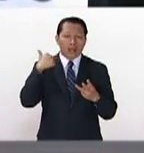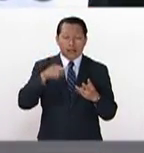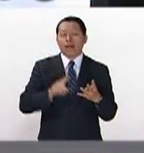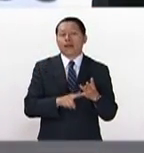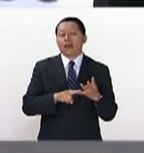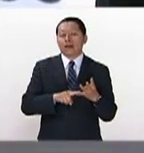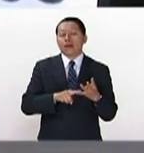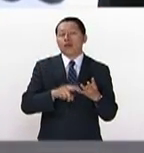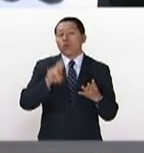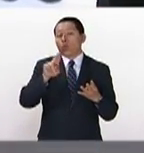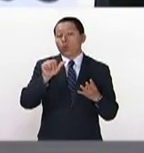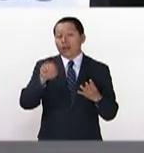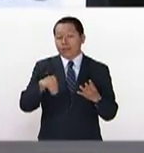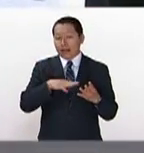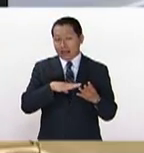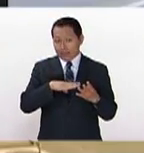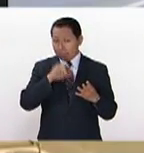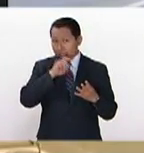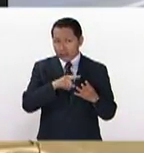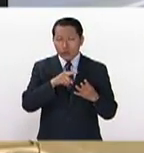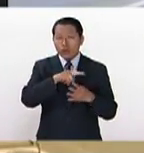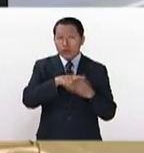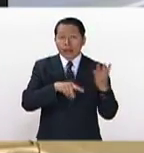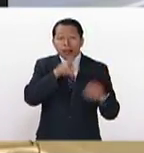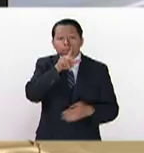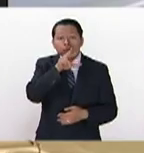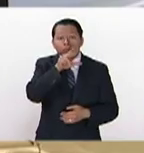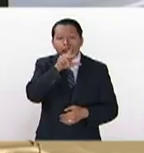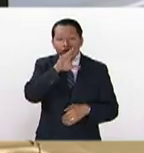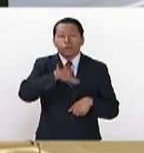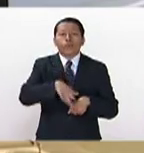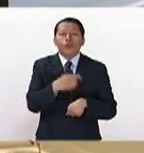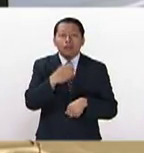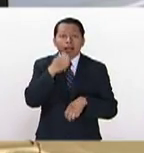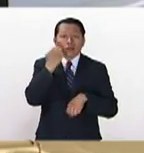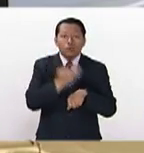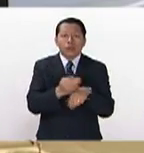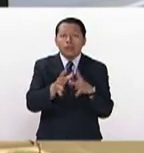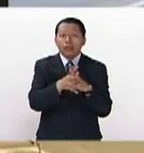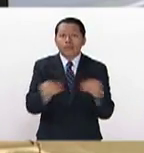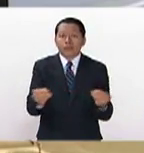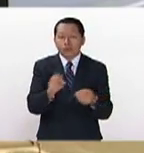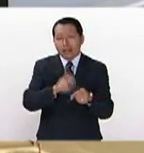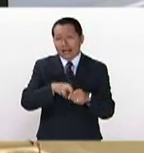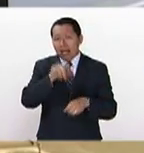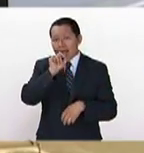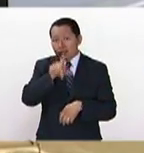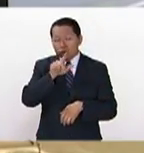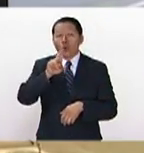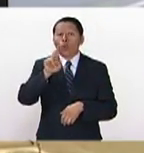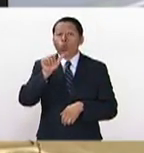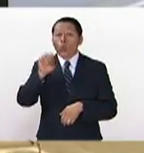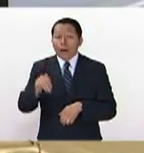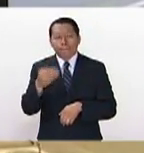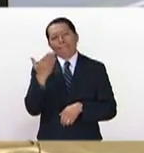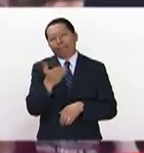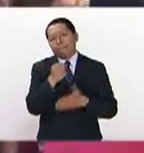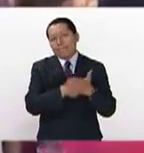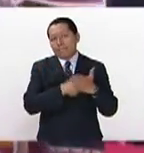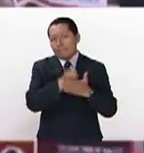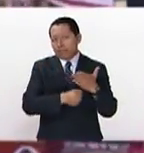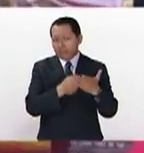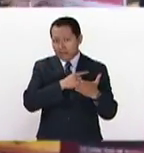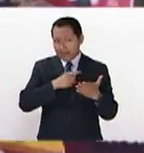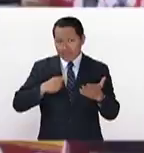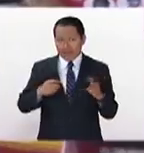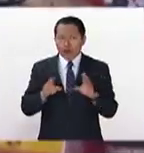Autónoma Metropolitana expresaron su preocupación y rechazo ante la desaparición de los estudiantes en Jalisco. La UAM exigió a las autoridades